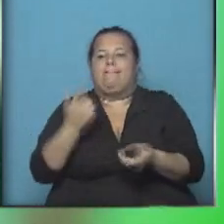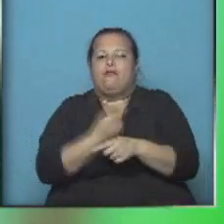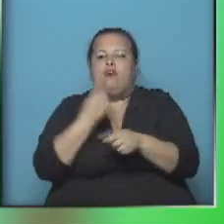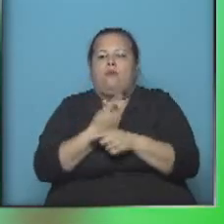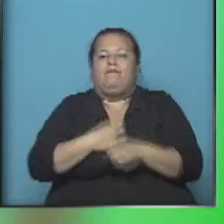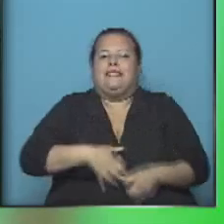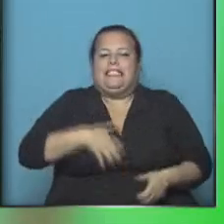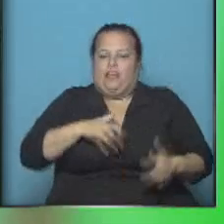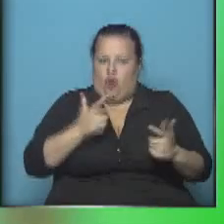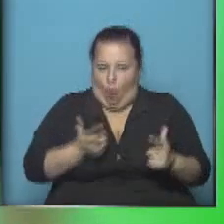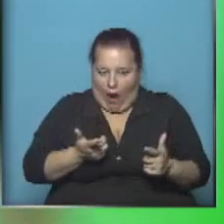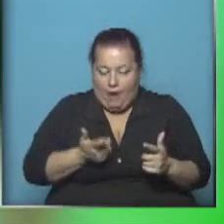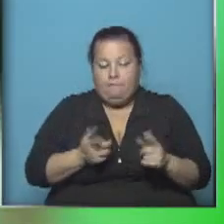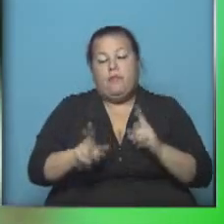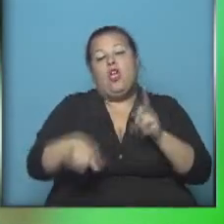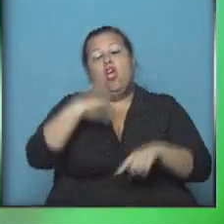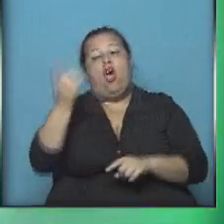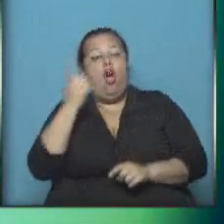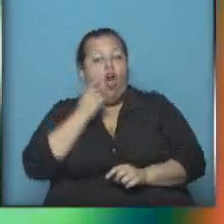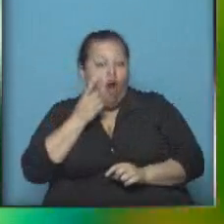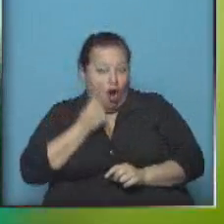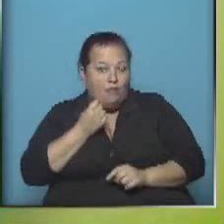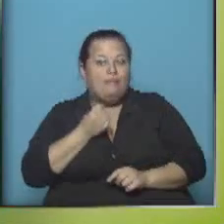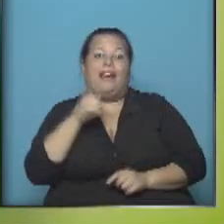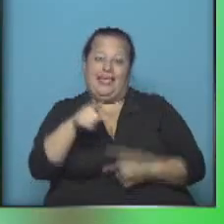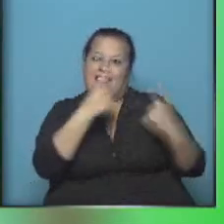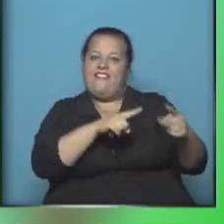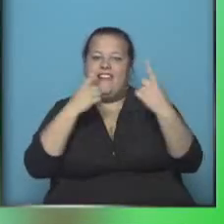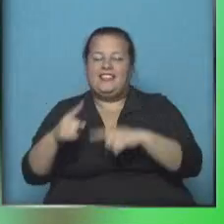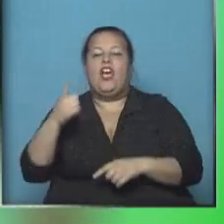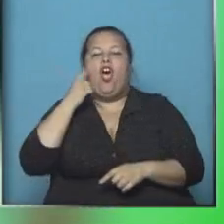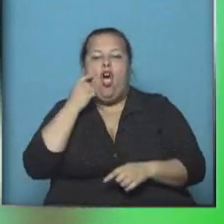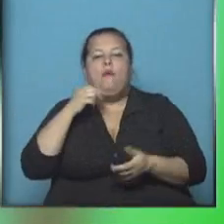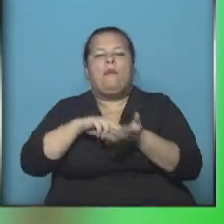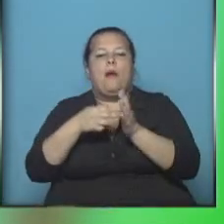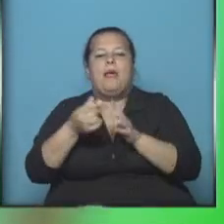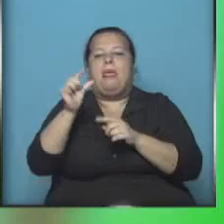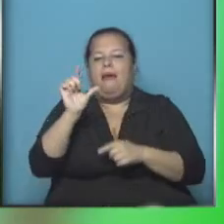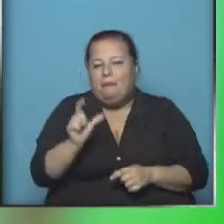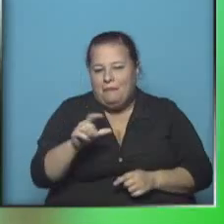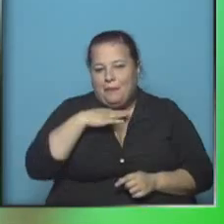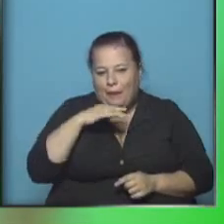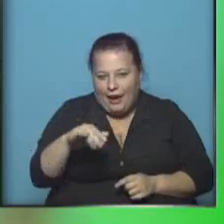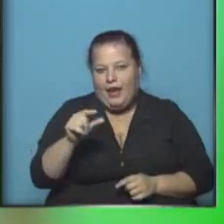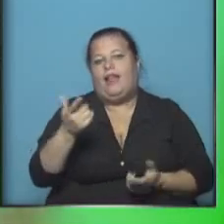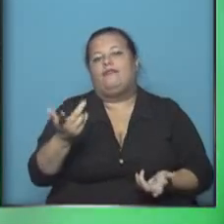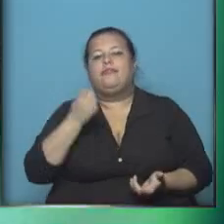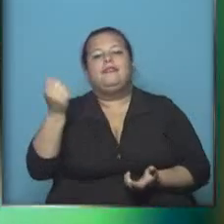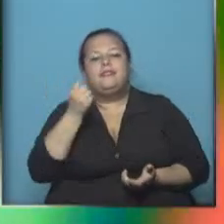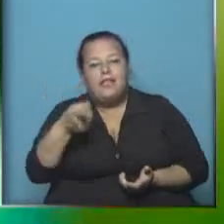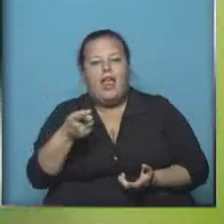deja sentir. Y en los hombres, y ahí es la diferencia, el complejo del pene pequeño. Por lo tanto,